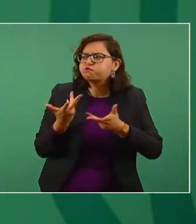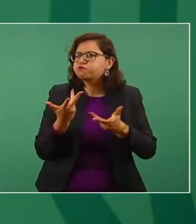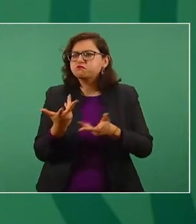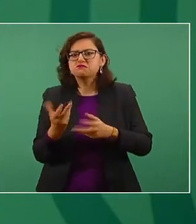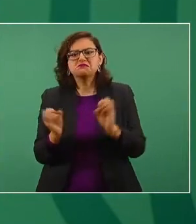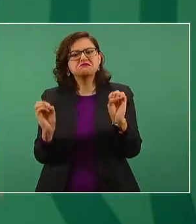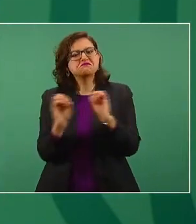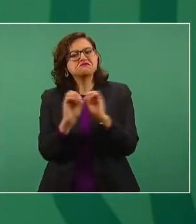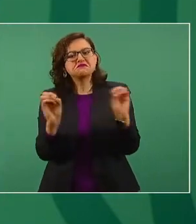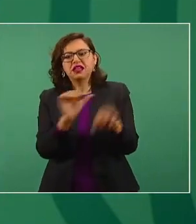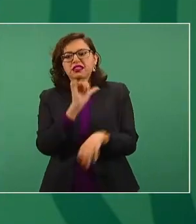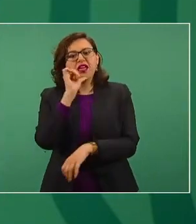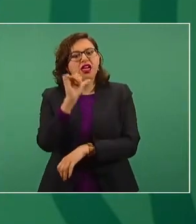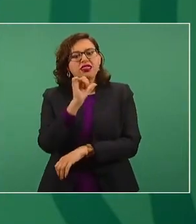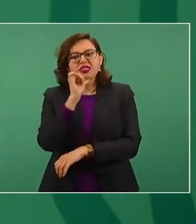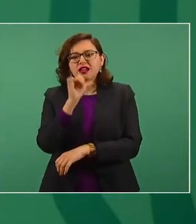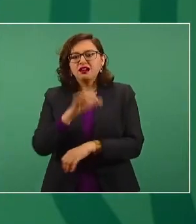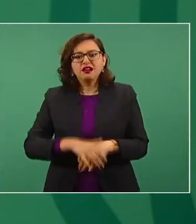Silencio,